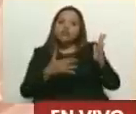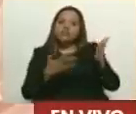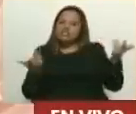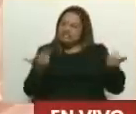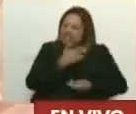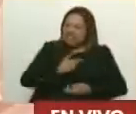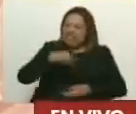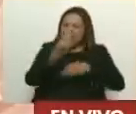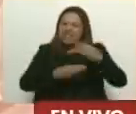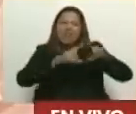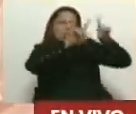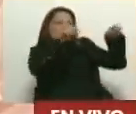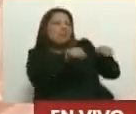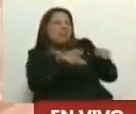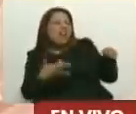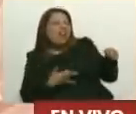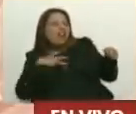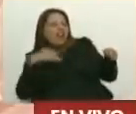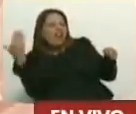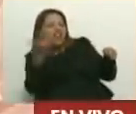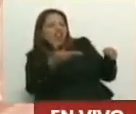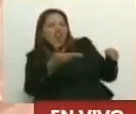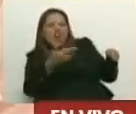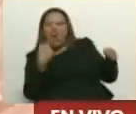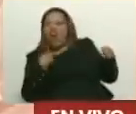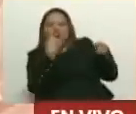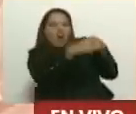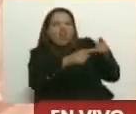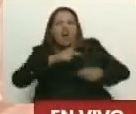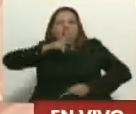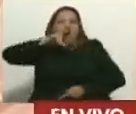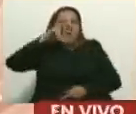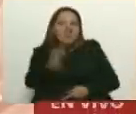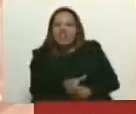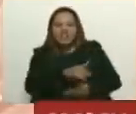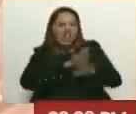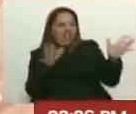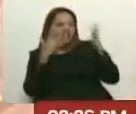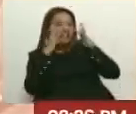hacer ahí? ¿Un paisaje de qué? ¿Qué cosa tan horrible, tan espantosa?